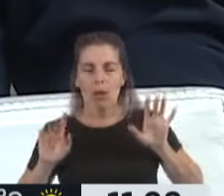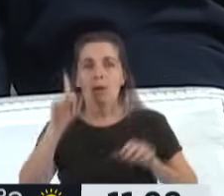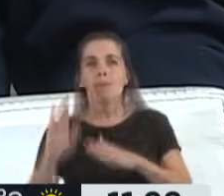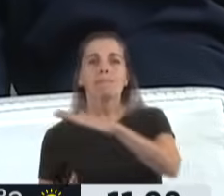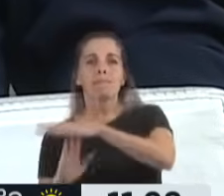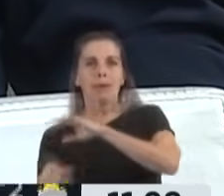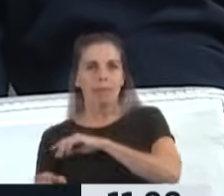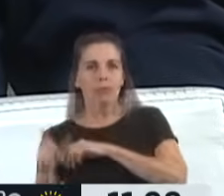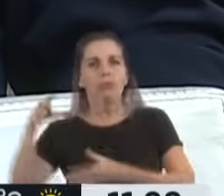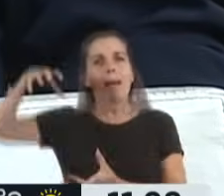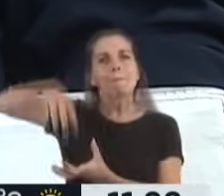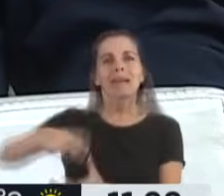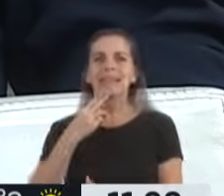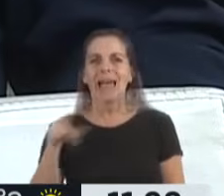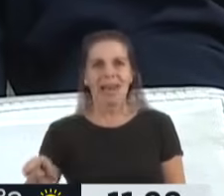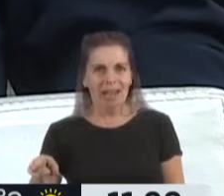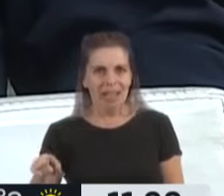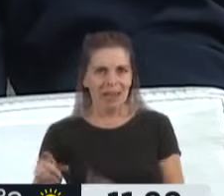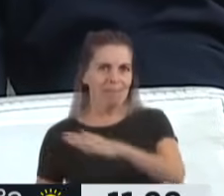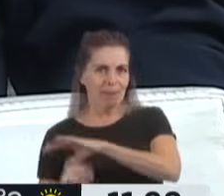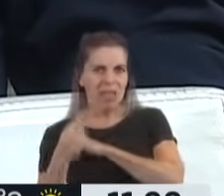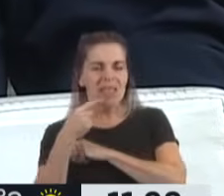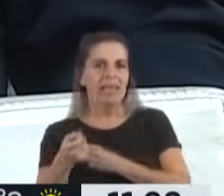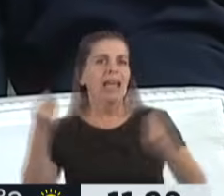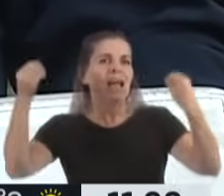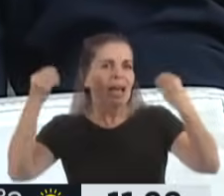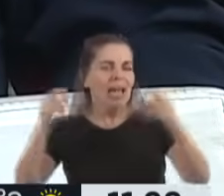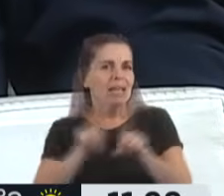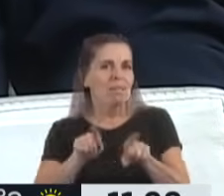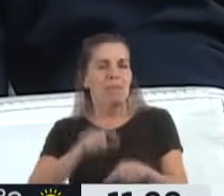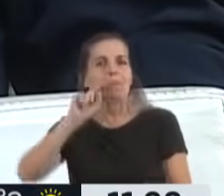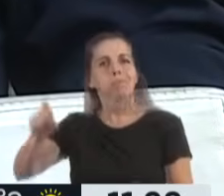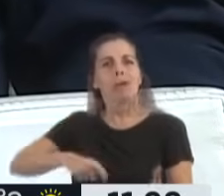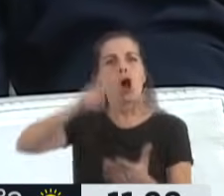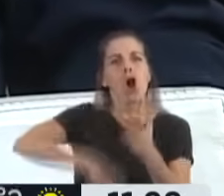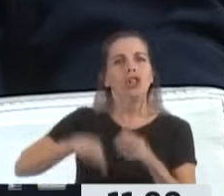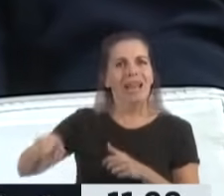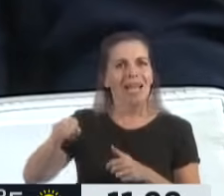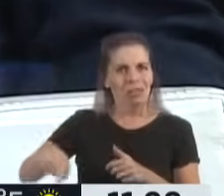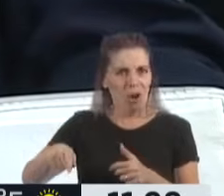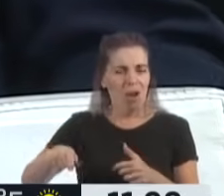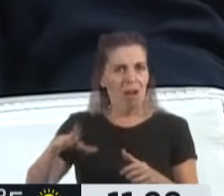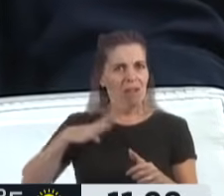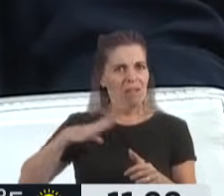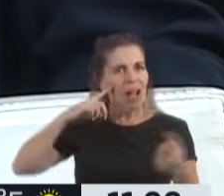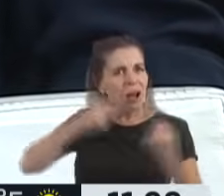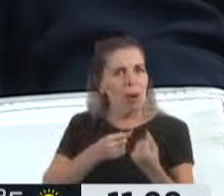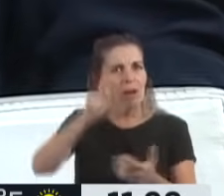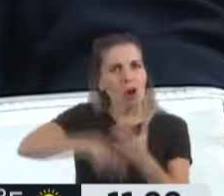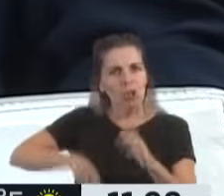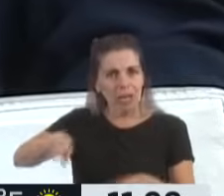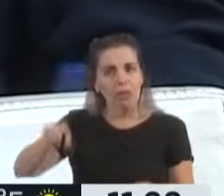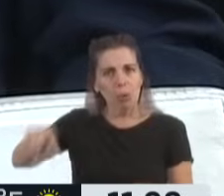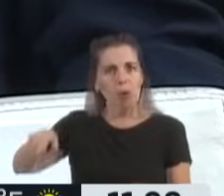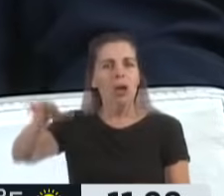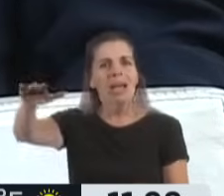energéticas, quien señaló que romper un contrato es una muy mala señal. Tuvieron llamadas del FMI y de los Estados